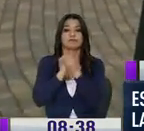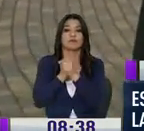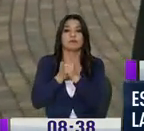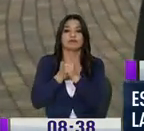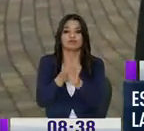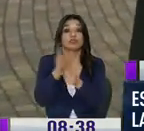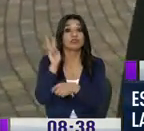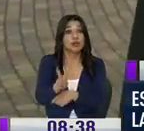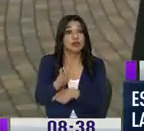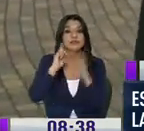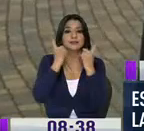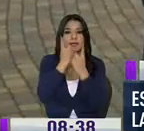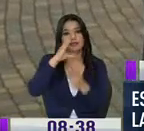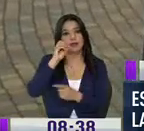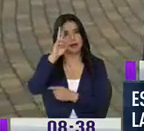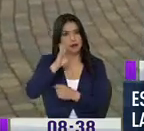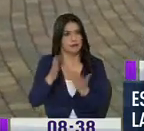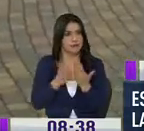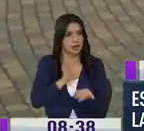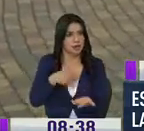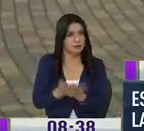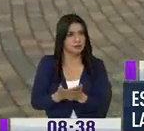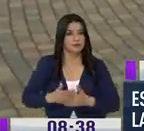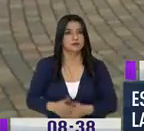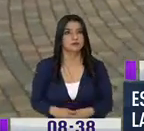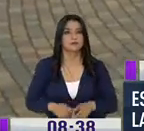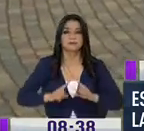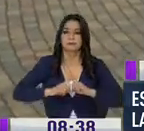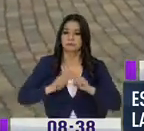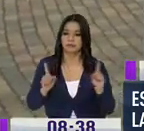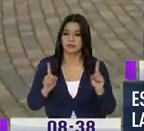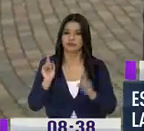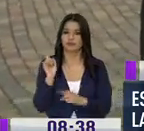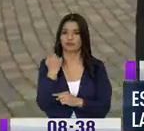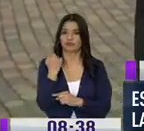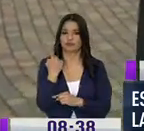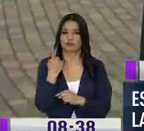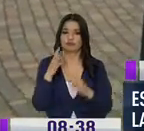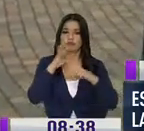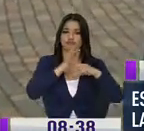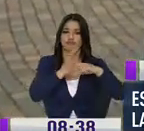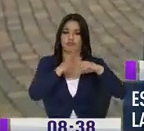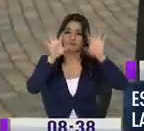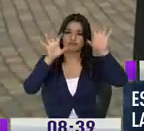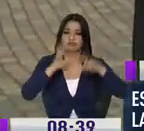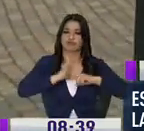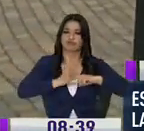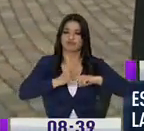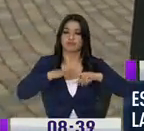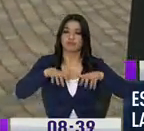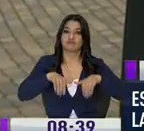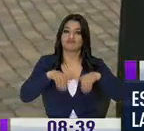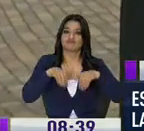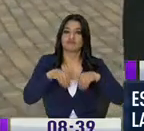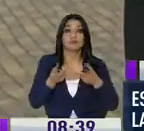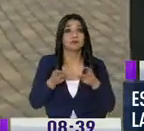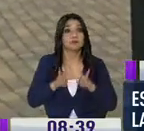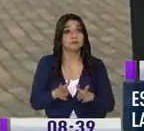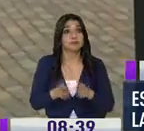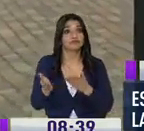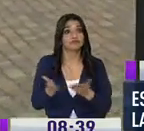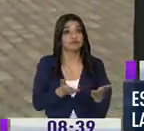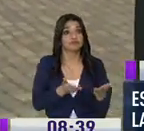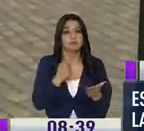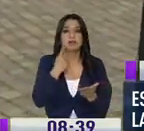del trolebús, más fácil llegar. Sí. Pero también no solo va a haber la feria de los perritos, también va a haber un